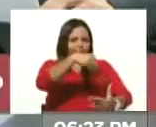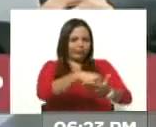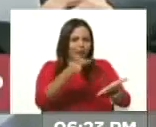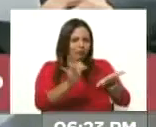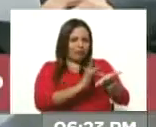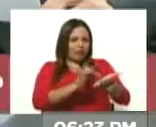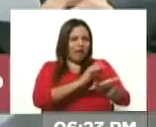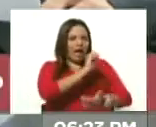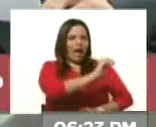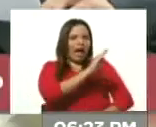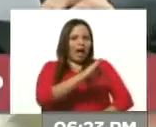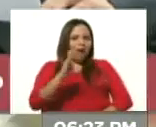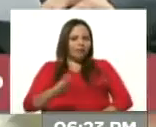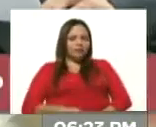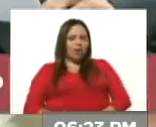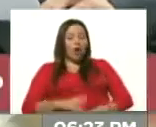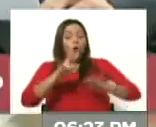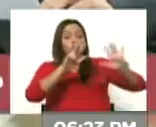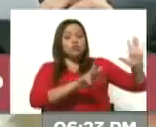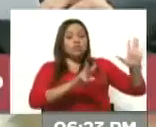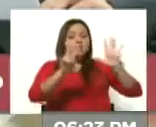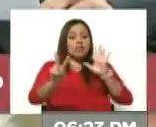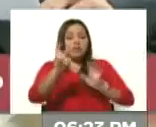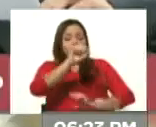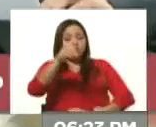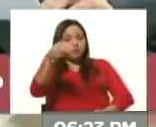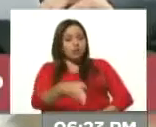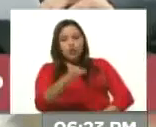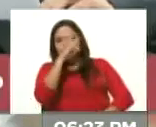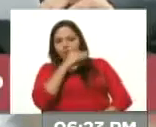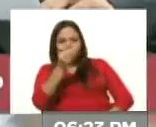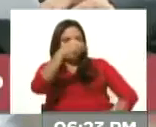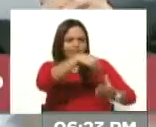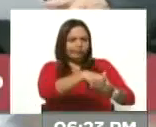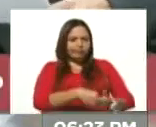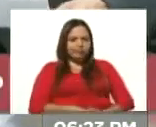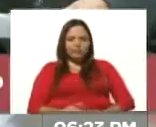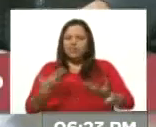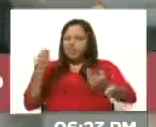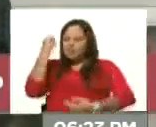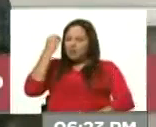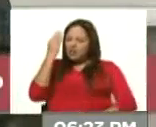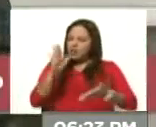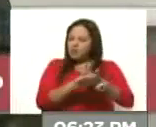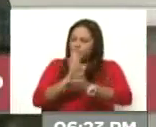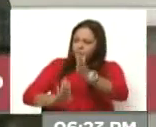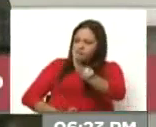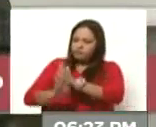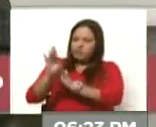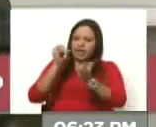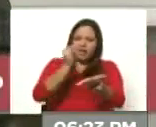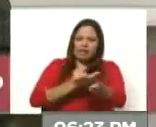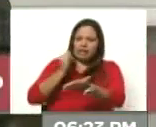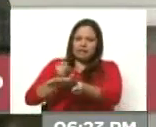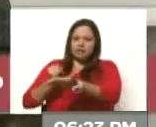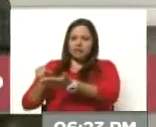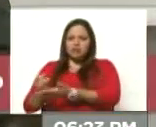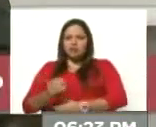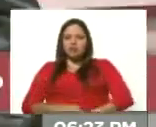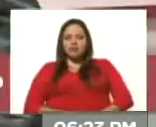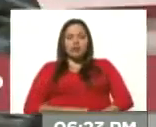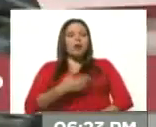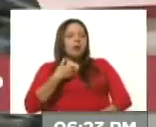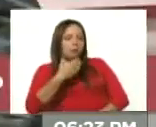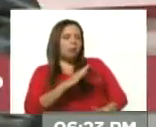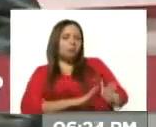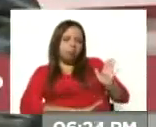y 87 no estaba afiliado cuál es la perspectiva que ustedes tienen de la evolución de la tasa de afiliación a la aplicación ven al aire creciendo progresivamente